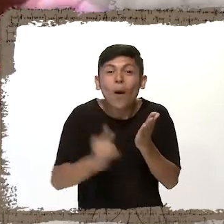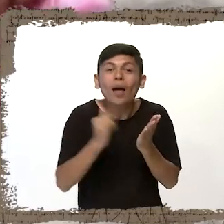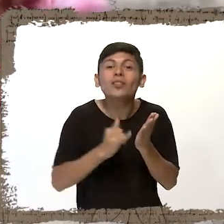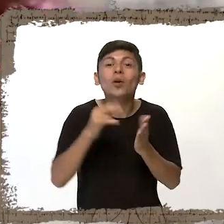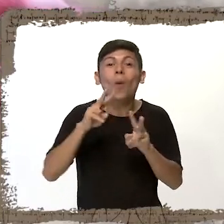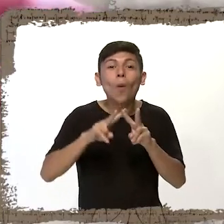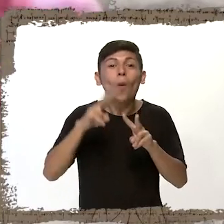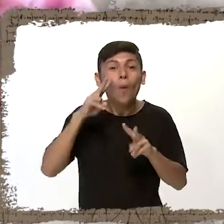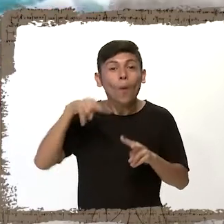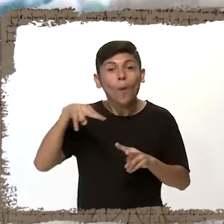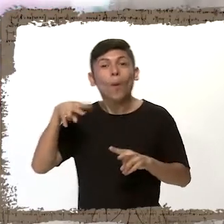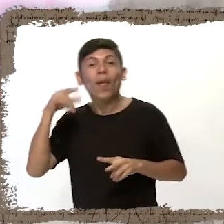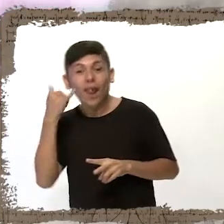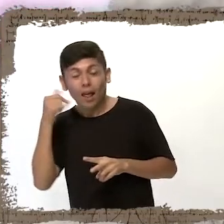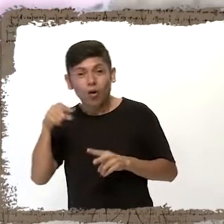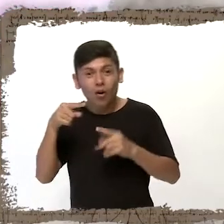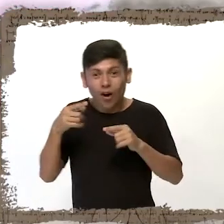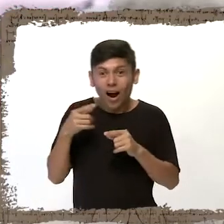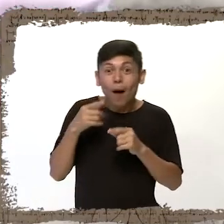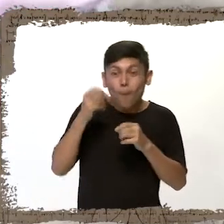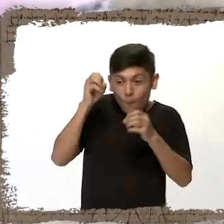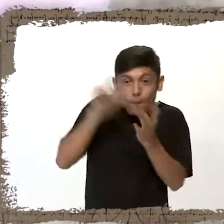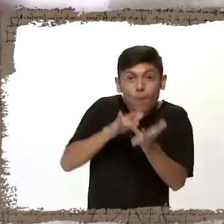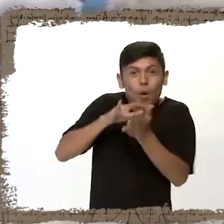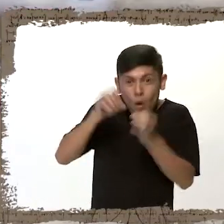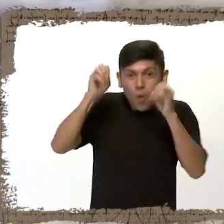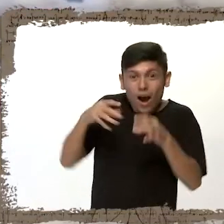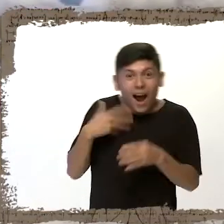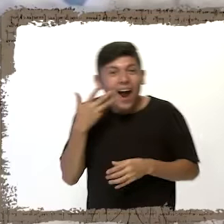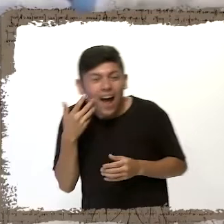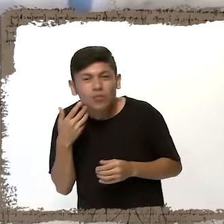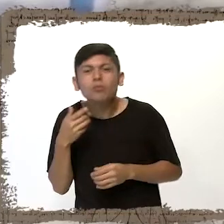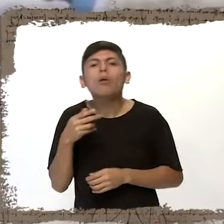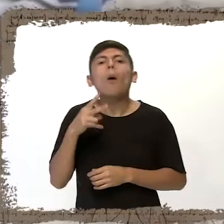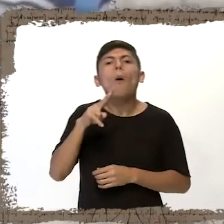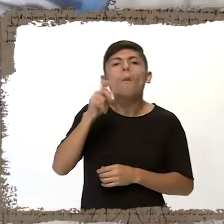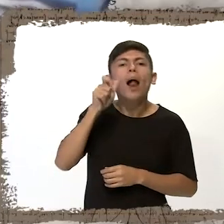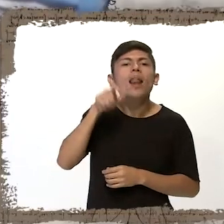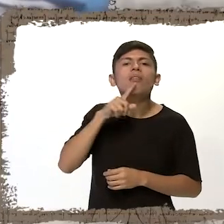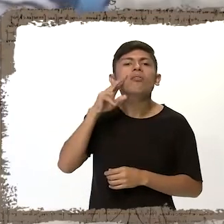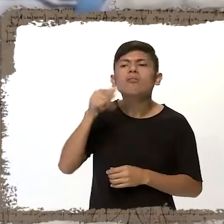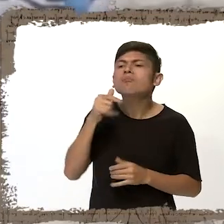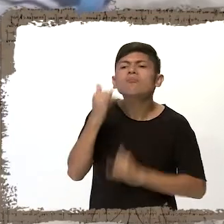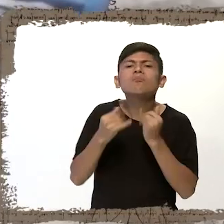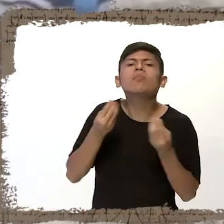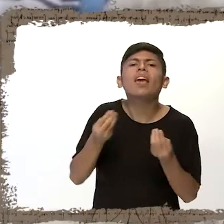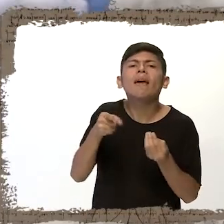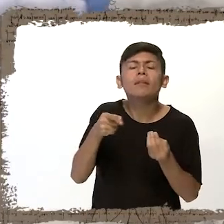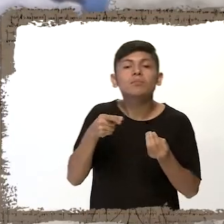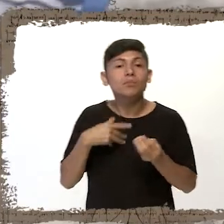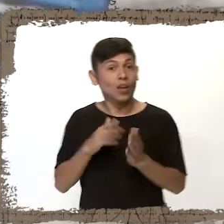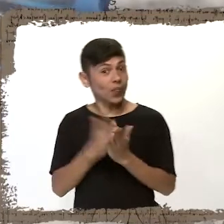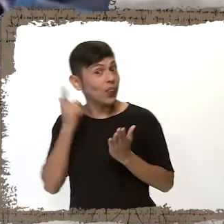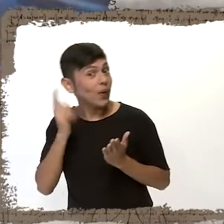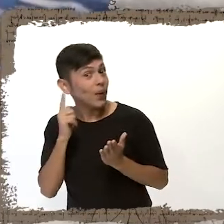cuento que se llama Winnie y es de una bruja con su gato. Valentina, ¿me podés decir qué es un cuento para vos?